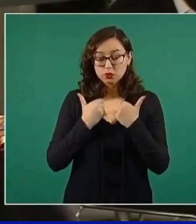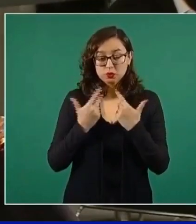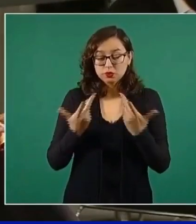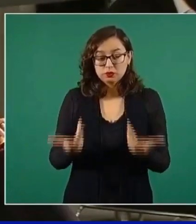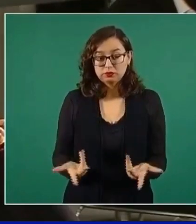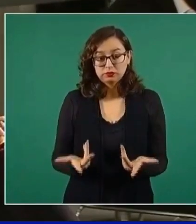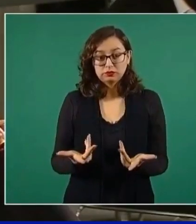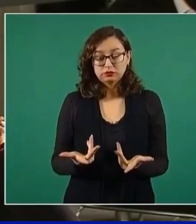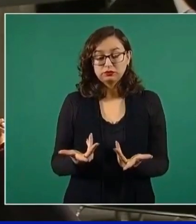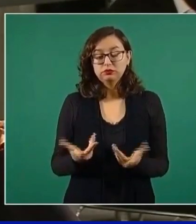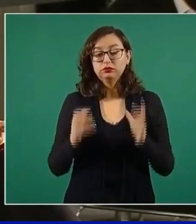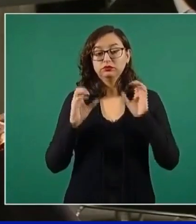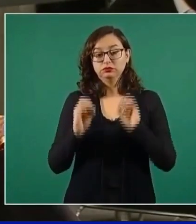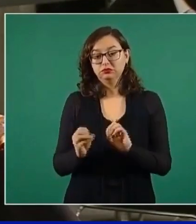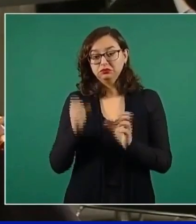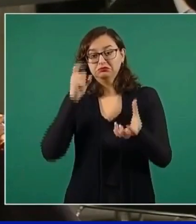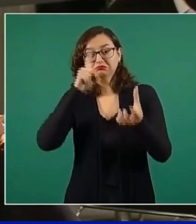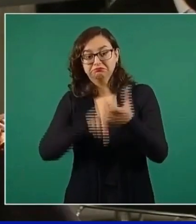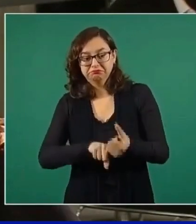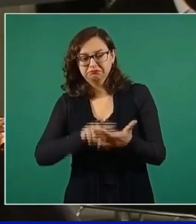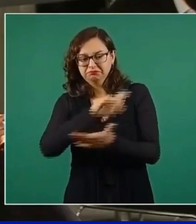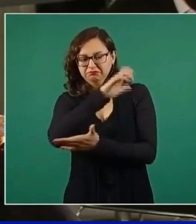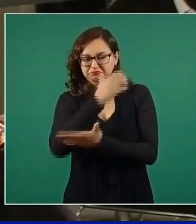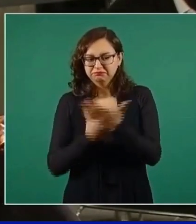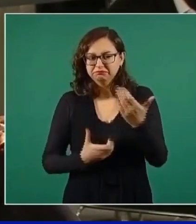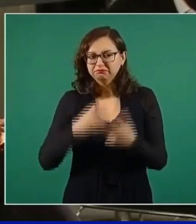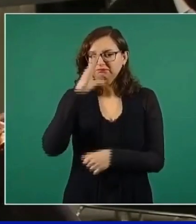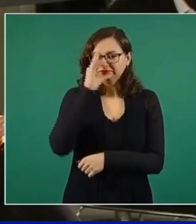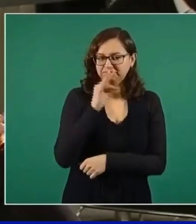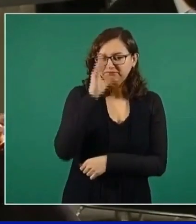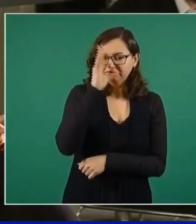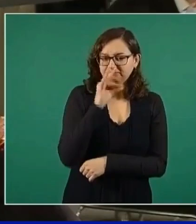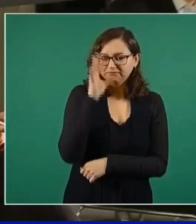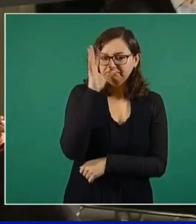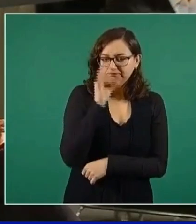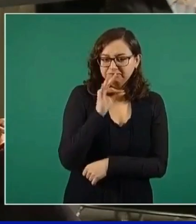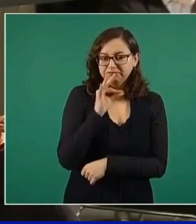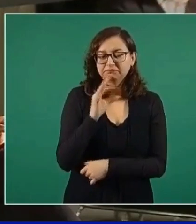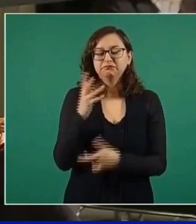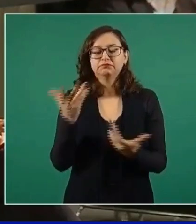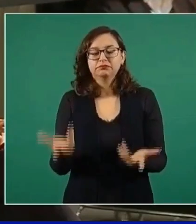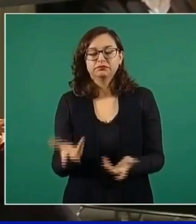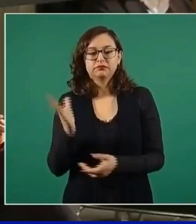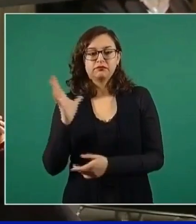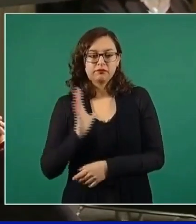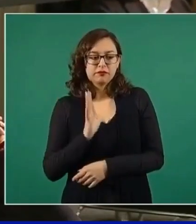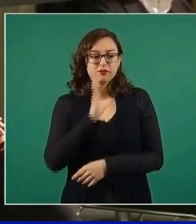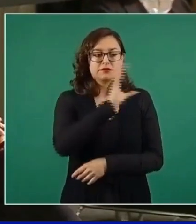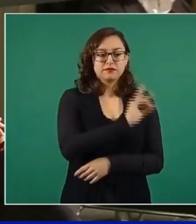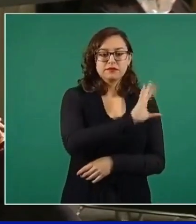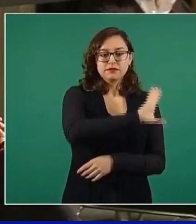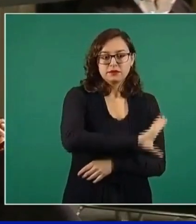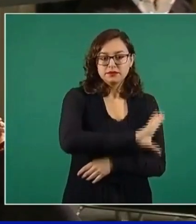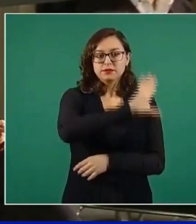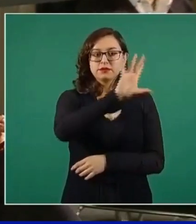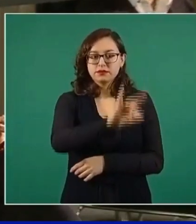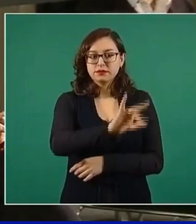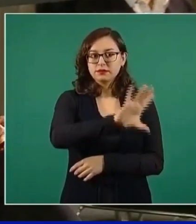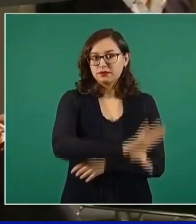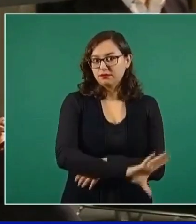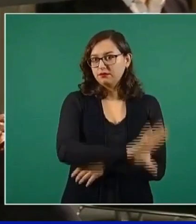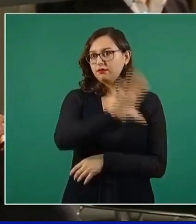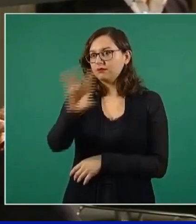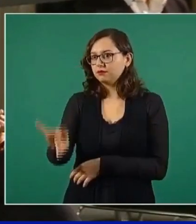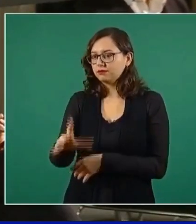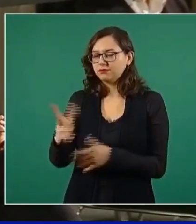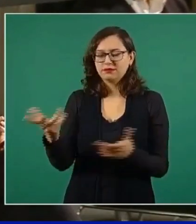contratos leoninos llenos de irregularidades, contratación de empresas de outsourcing. De hecho, hasta donde tenemos el dato, desde